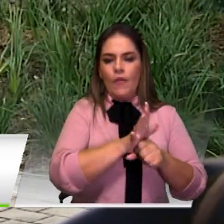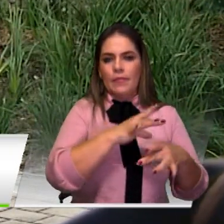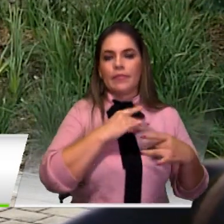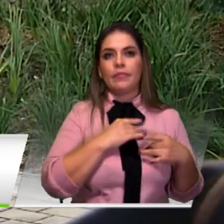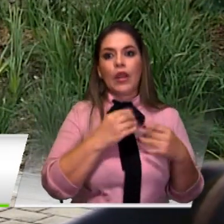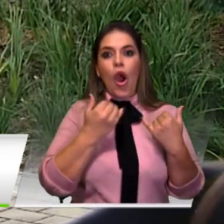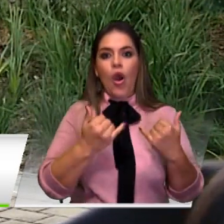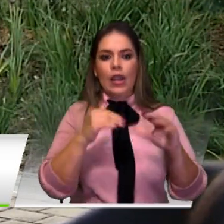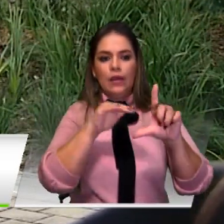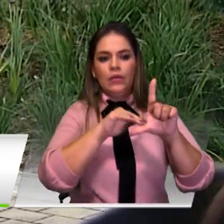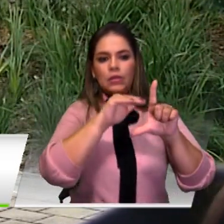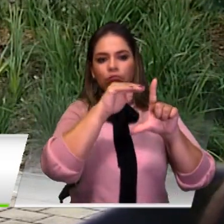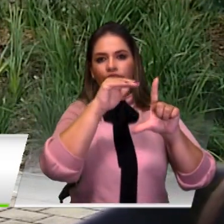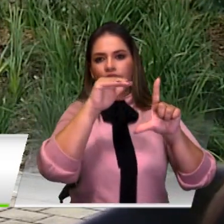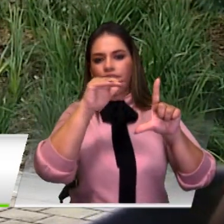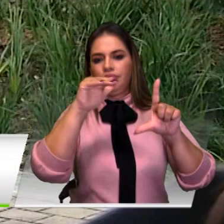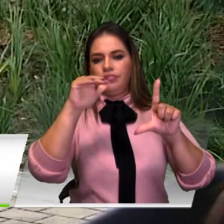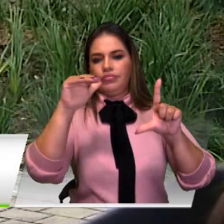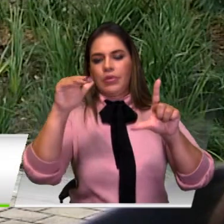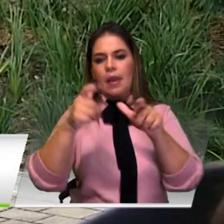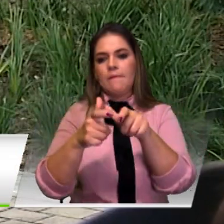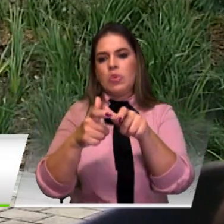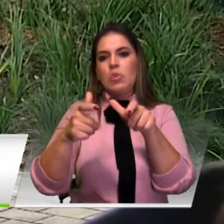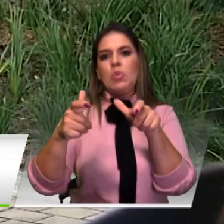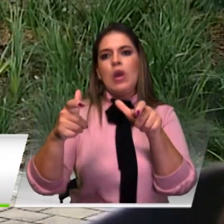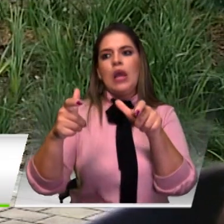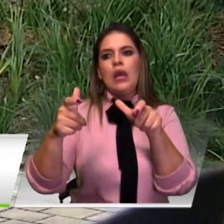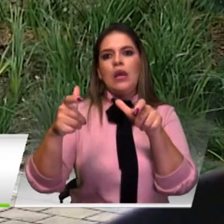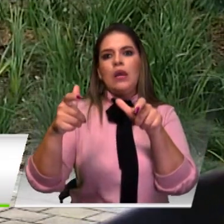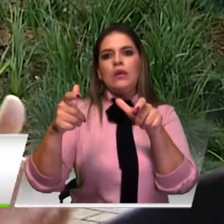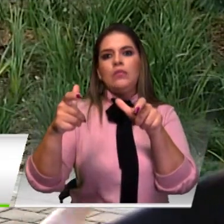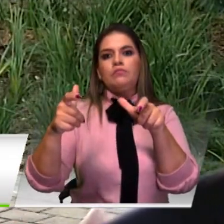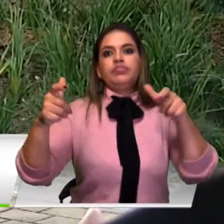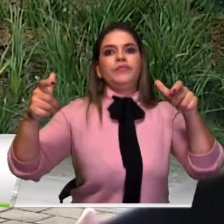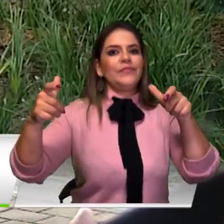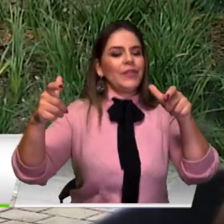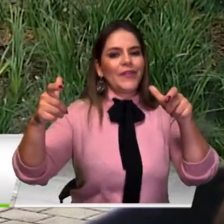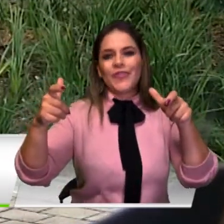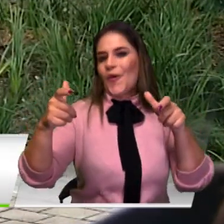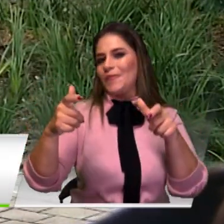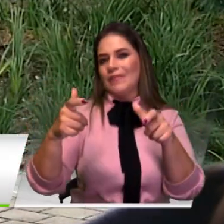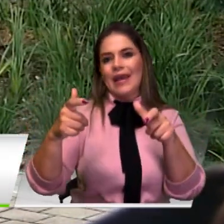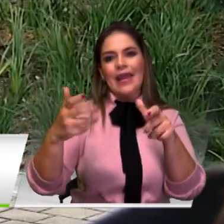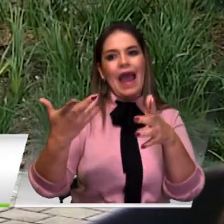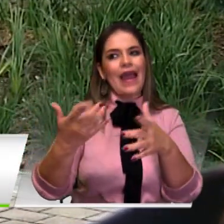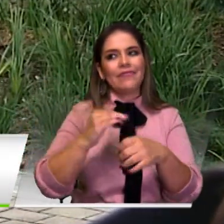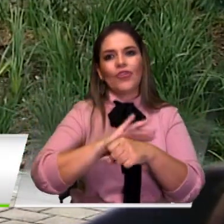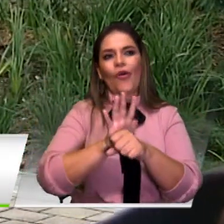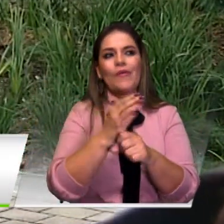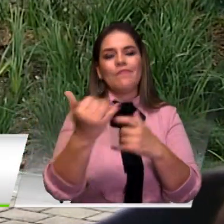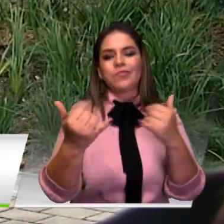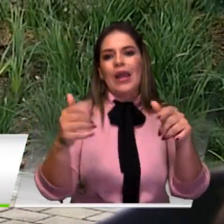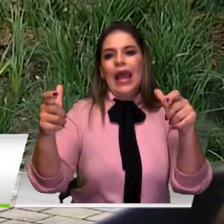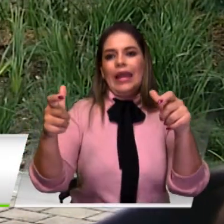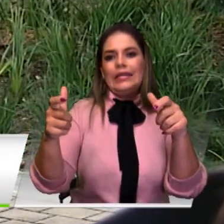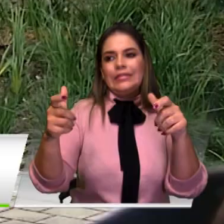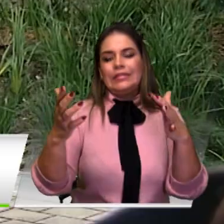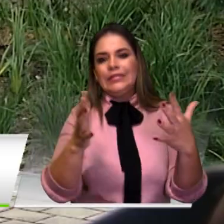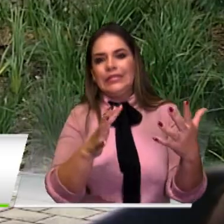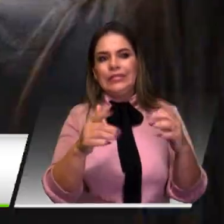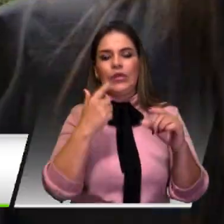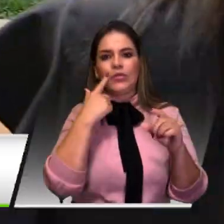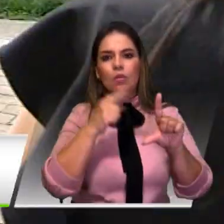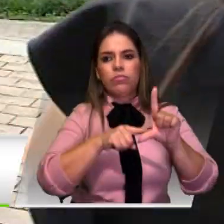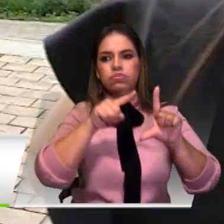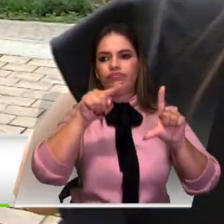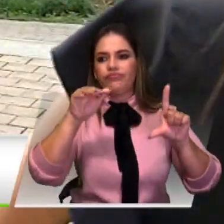donde la curva es relativamente plana, pero no por ello quiere decir que el coronavirus se ha ido. Entonces tenemos que arreciar con los